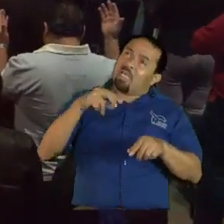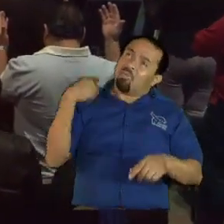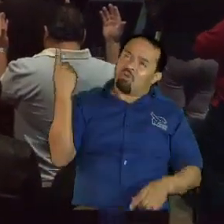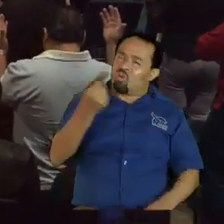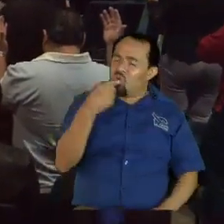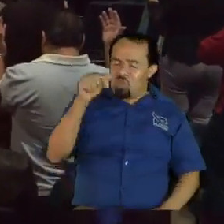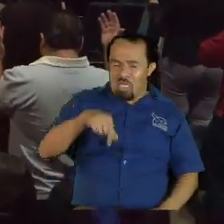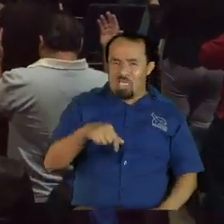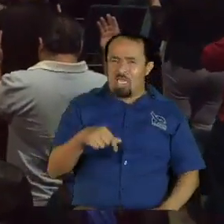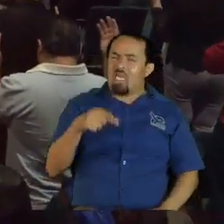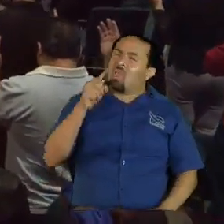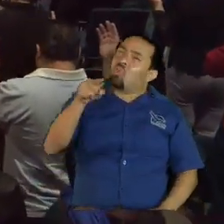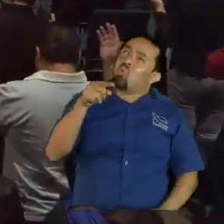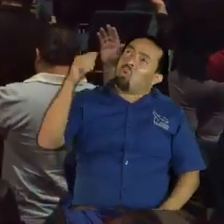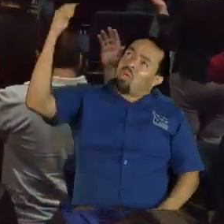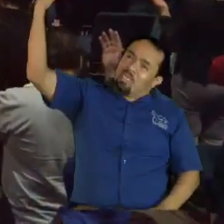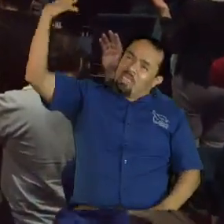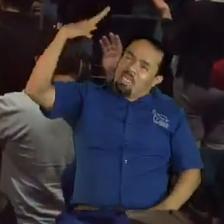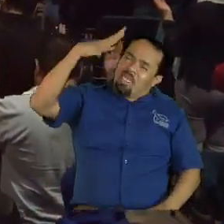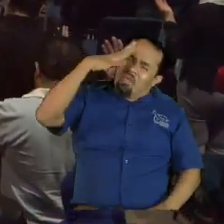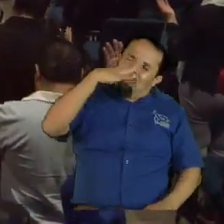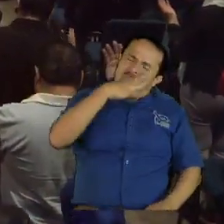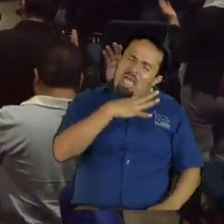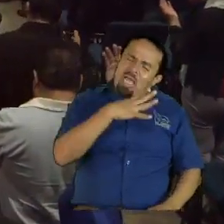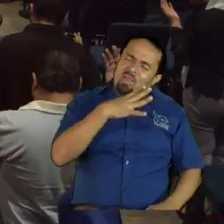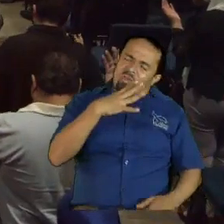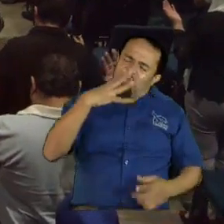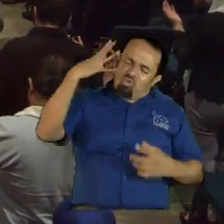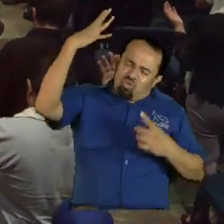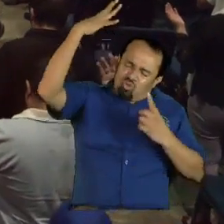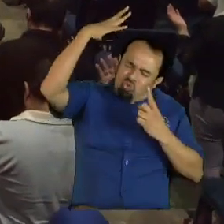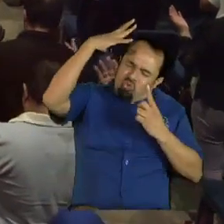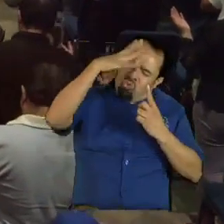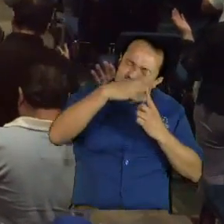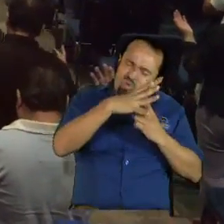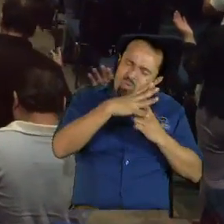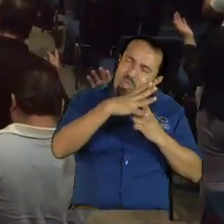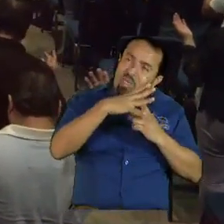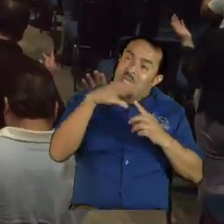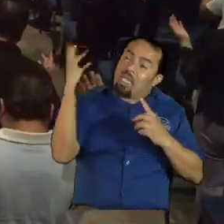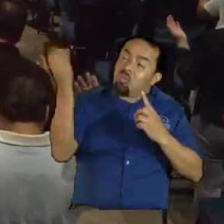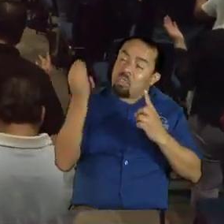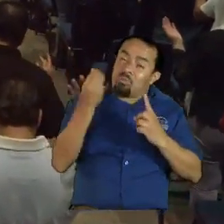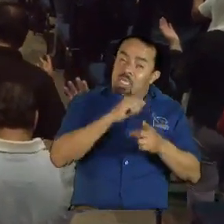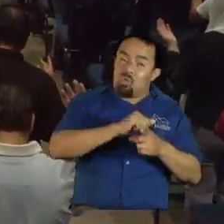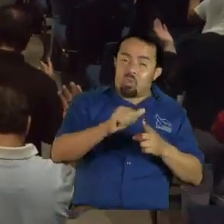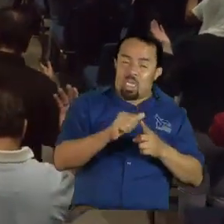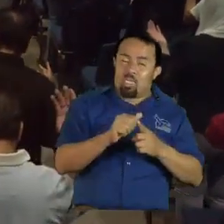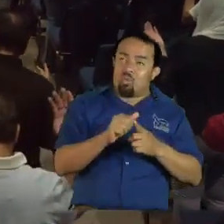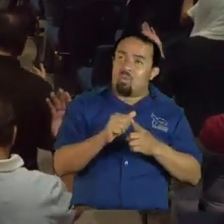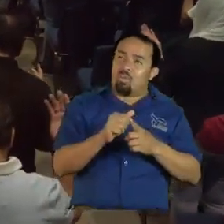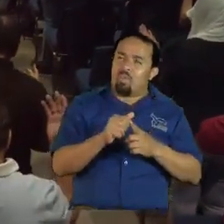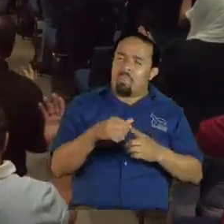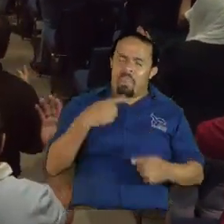necesitamos que tú extiendas tu mano poderosísima y por tu espíritu nos convenzas